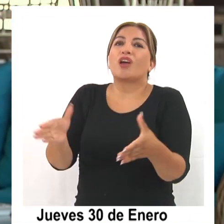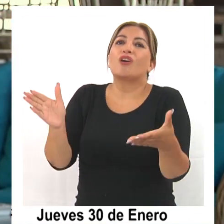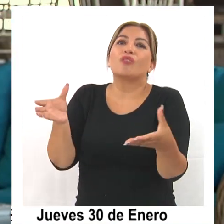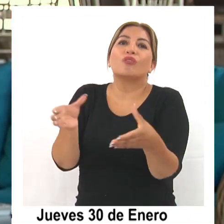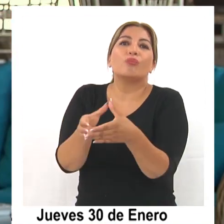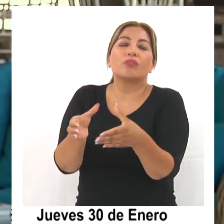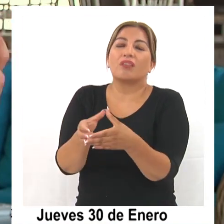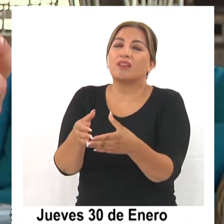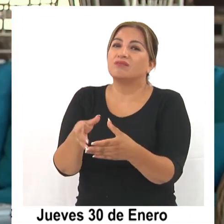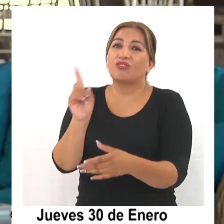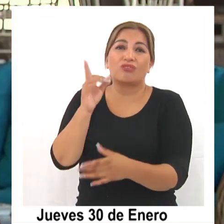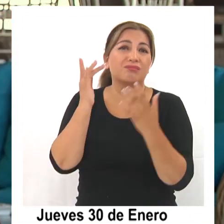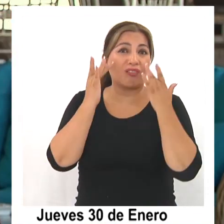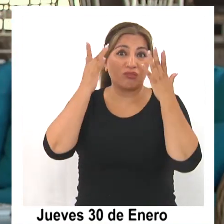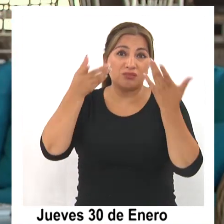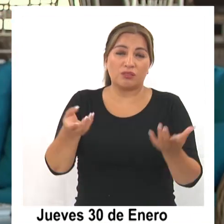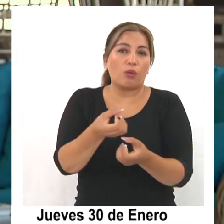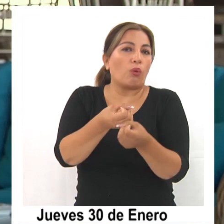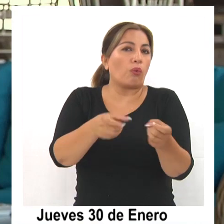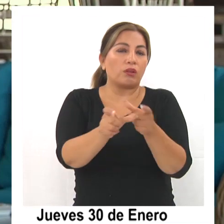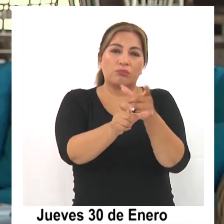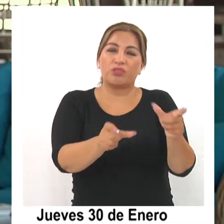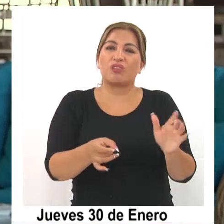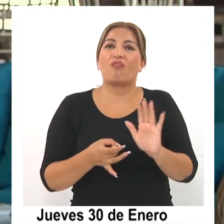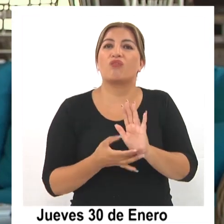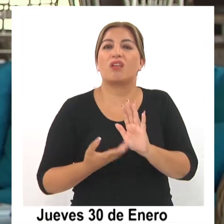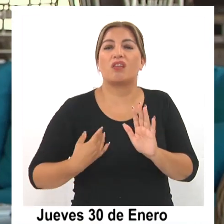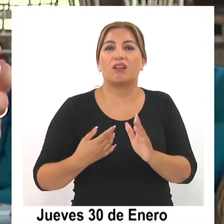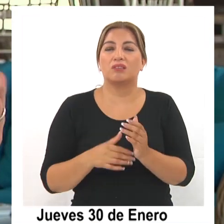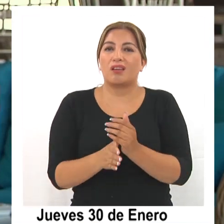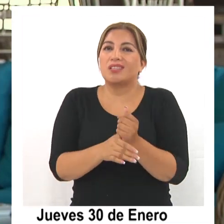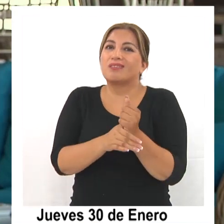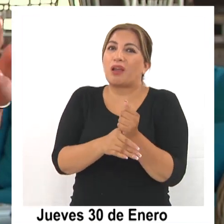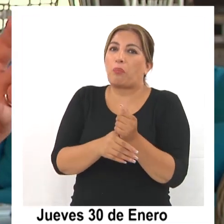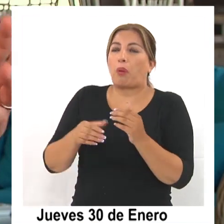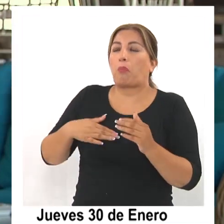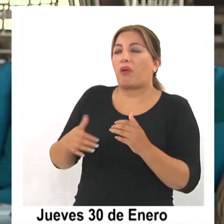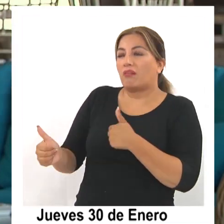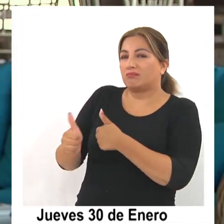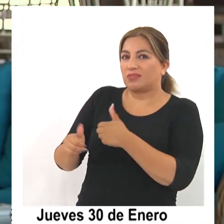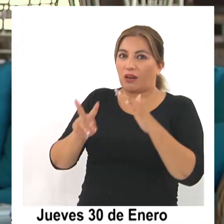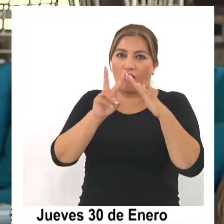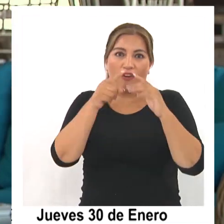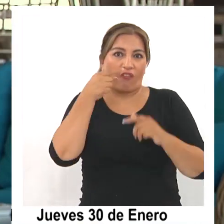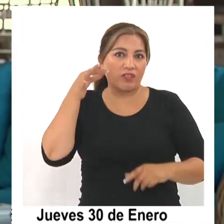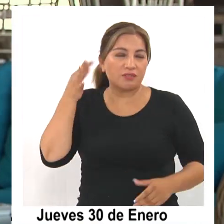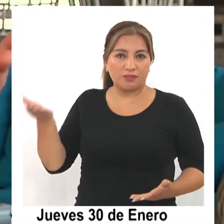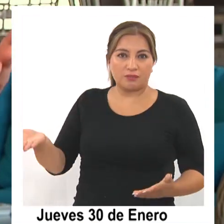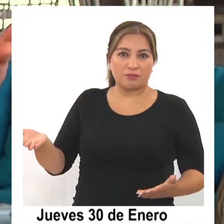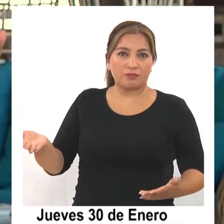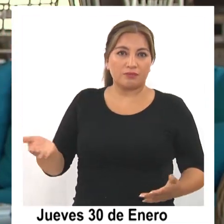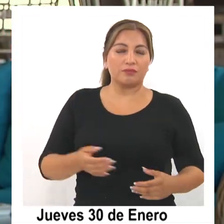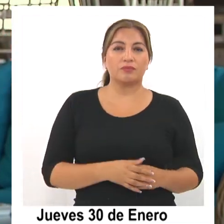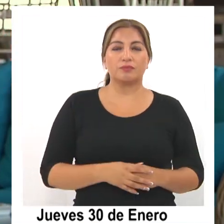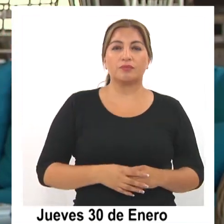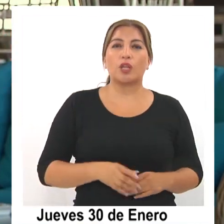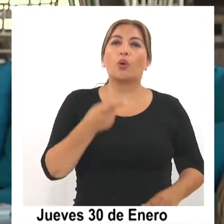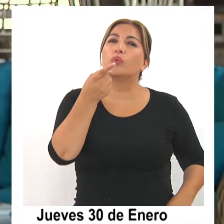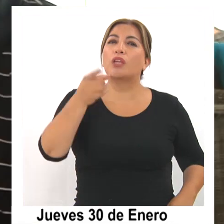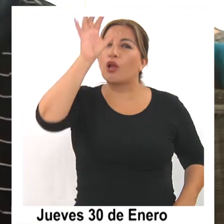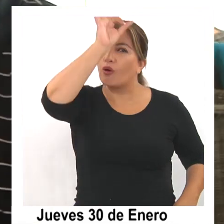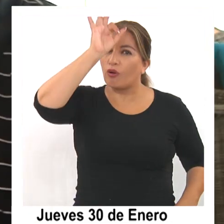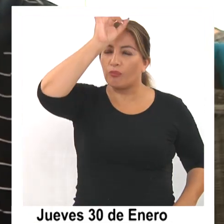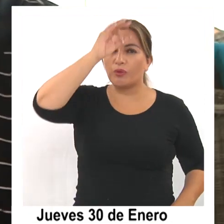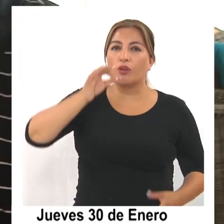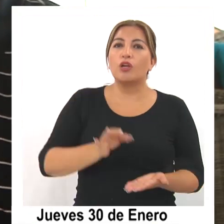comunidades como de cualquier otra persona que se vea vulnerado por lo que está haciendo su vecino o alguien cercano a su territorio o a su casa ¿Qué opina